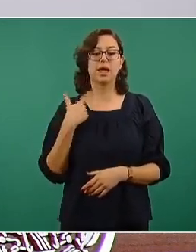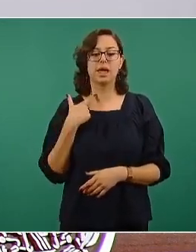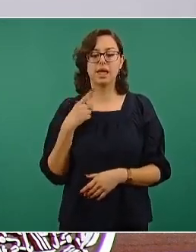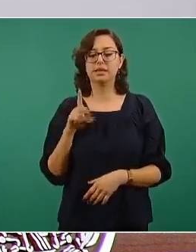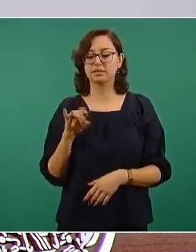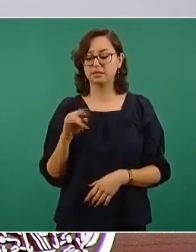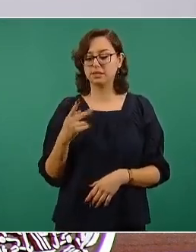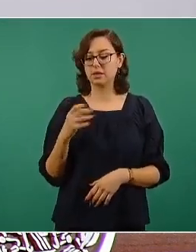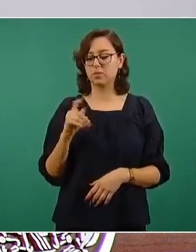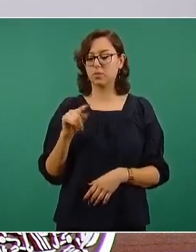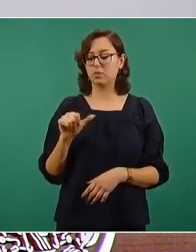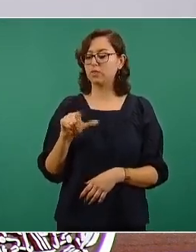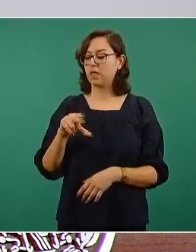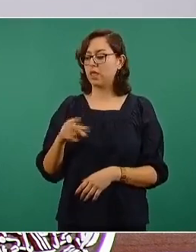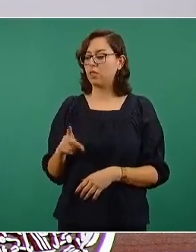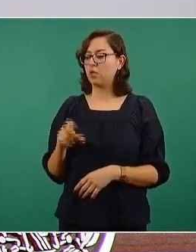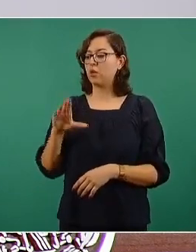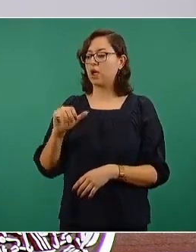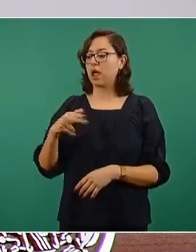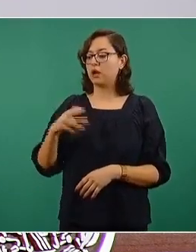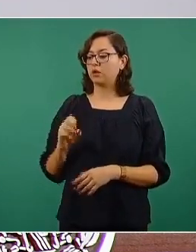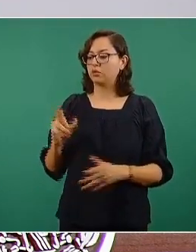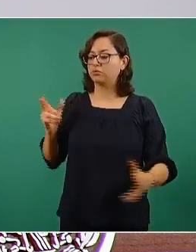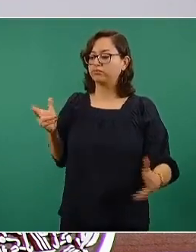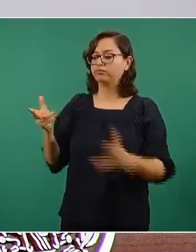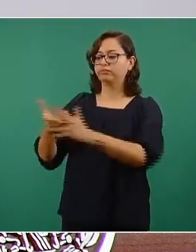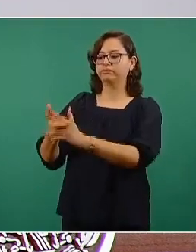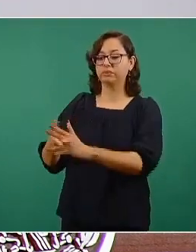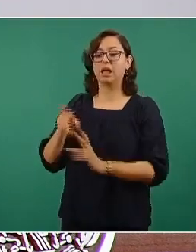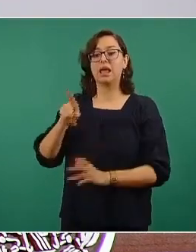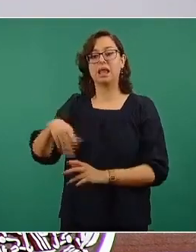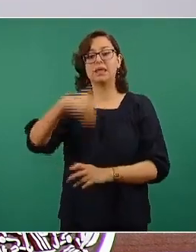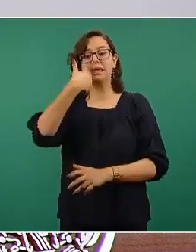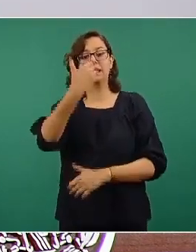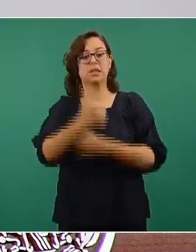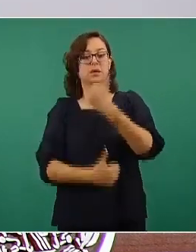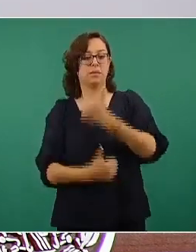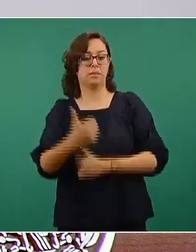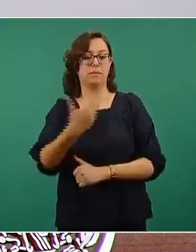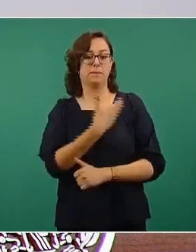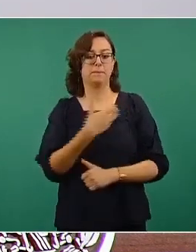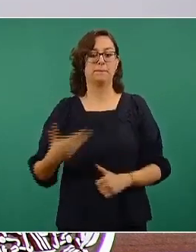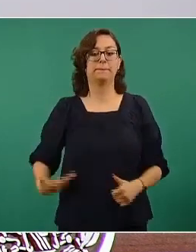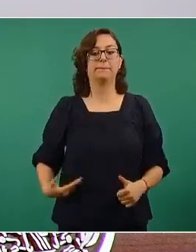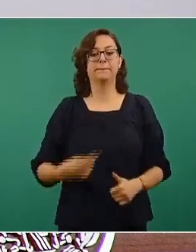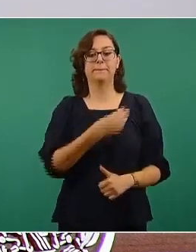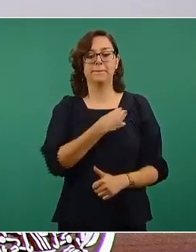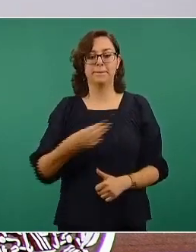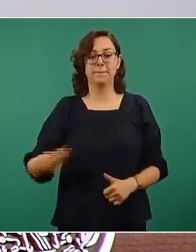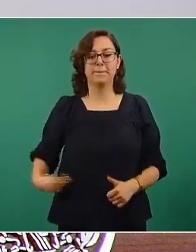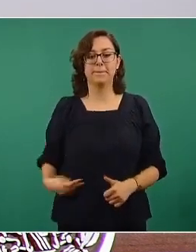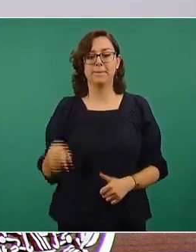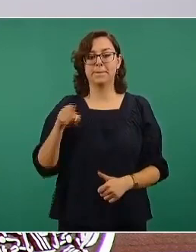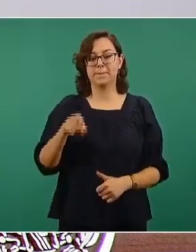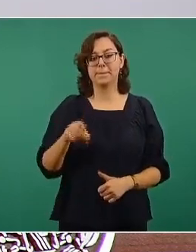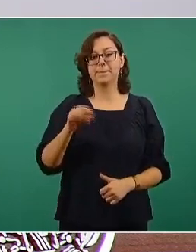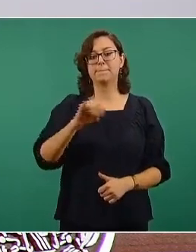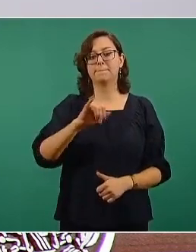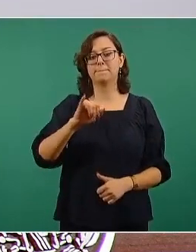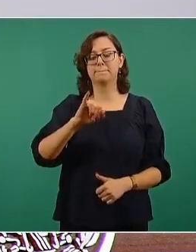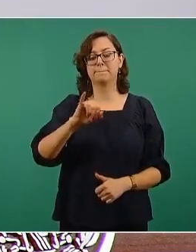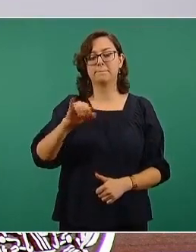Juan Antonio Acosta Cano, quien pretendía contender por la presidencia municipal de Juventino Rosas